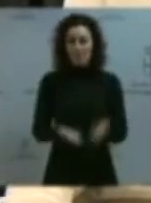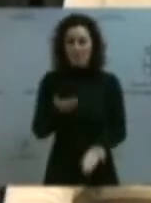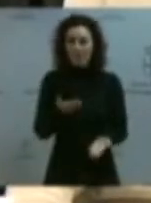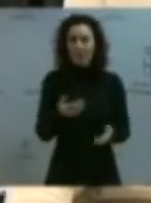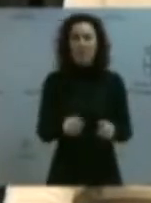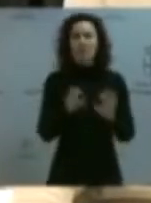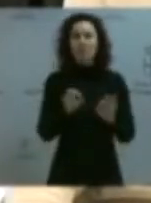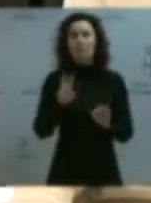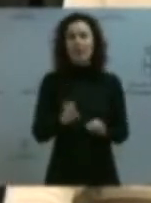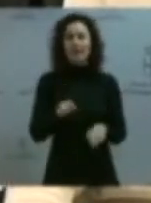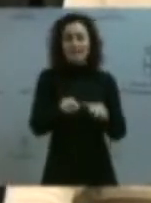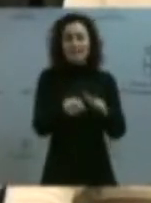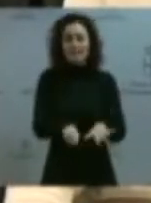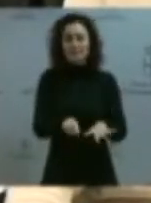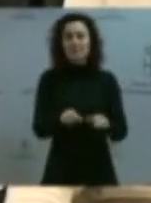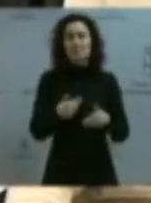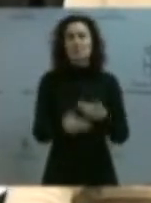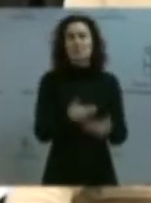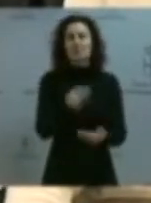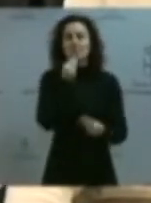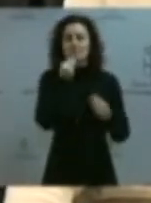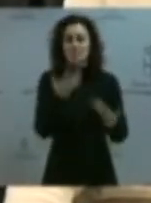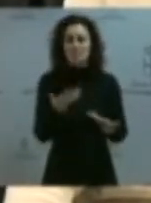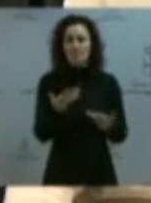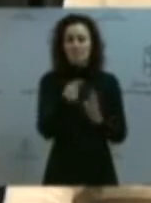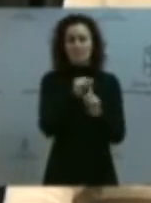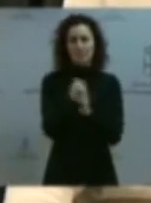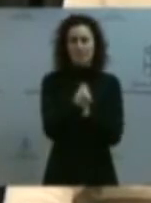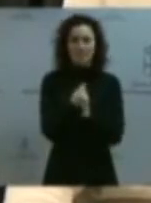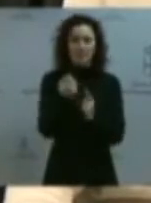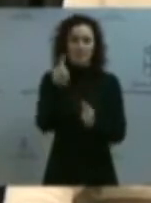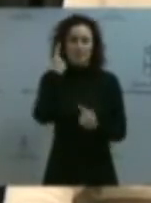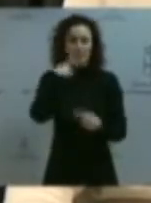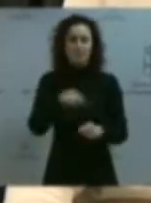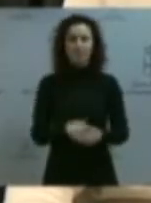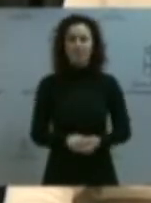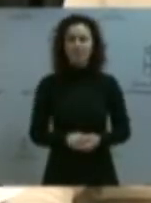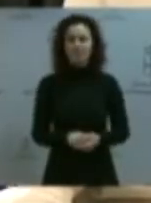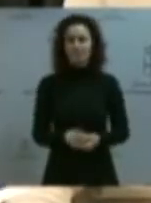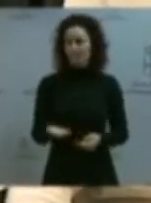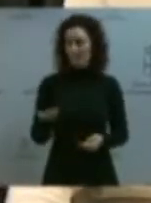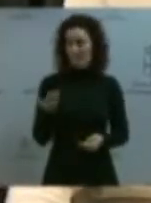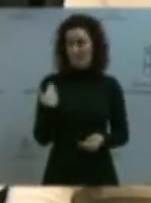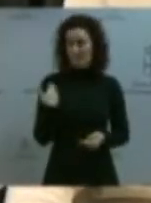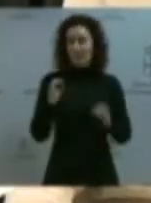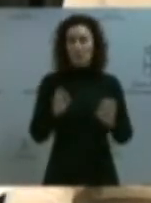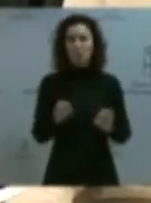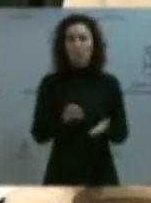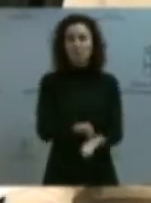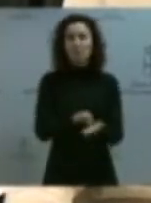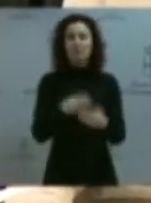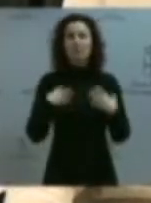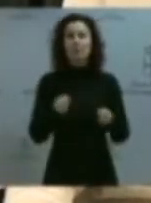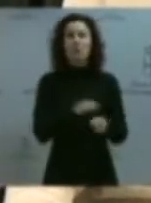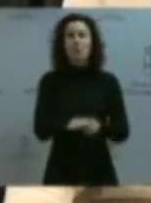progresivamente mejorando estos indicadores. No hay duda de ello. En reciente fecha, el Servicio de Salud ha cubierto con 55 interinidades